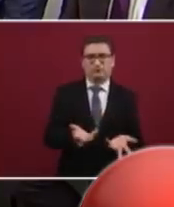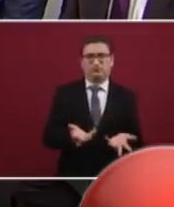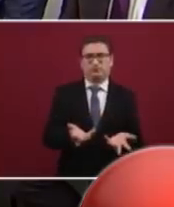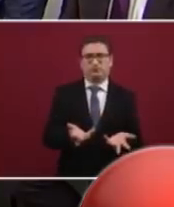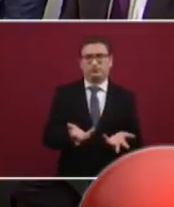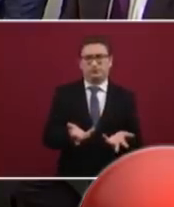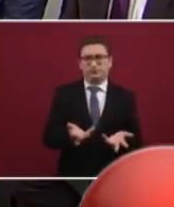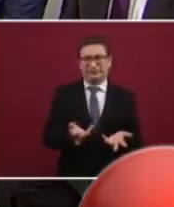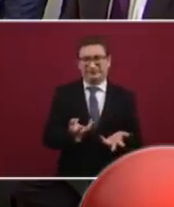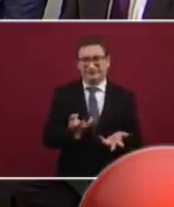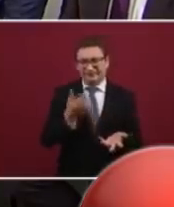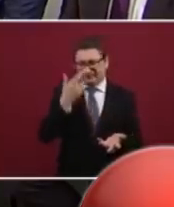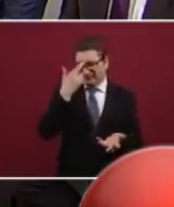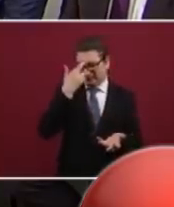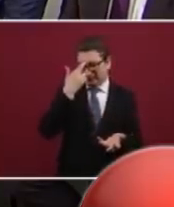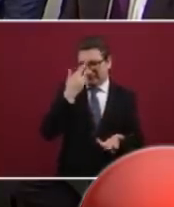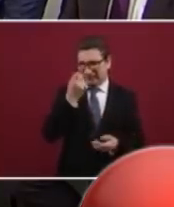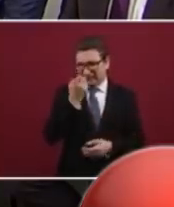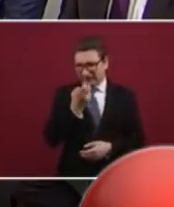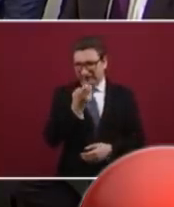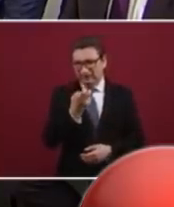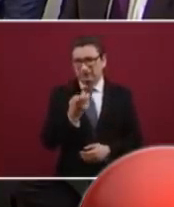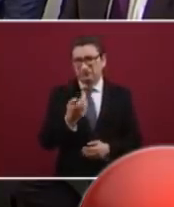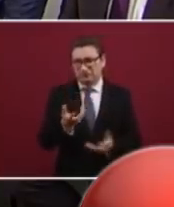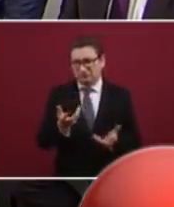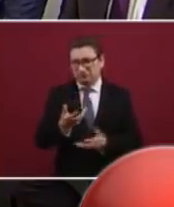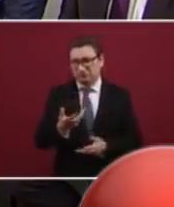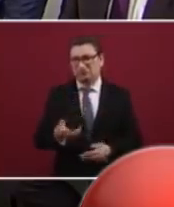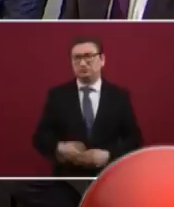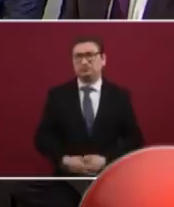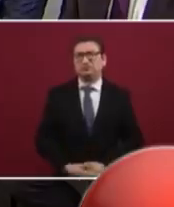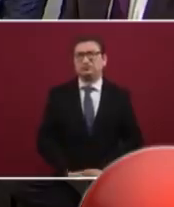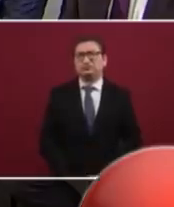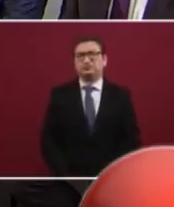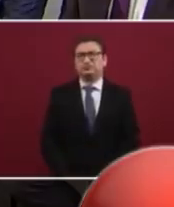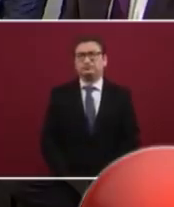como se hizo en ese entonces